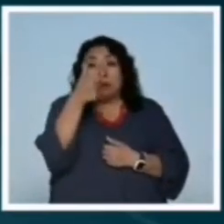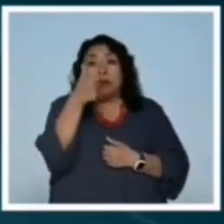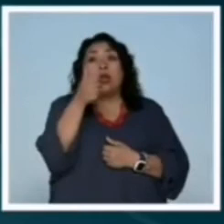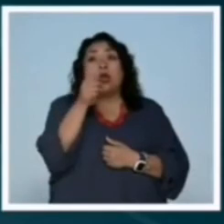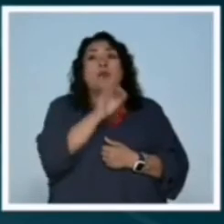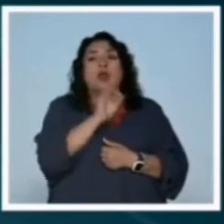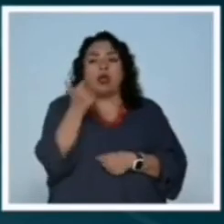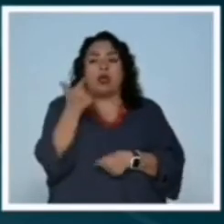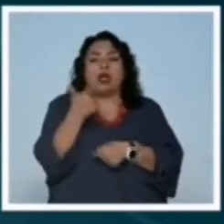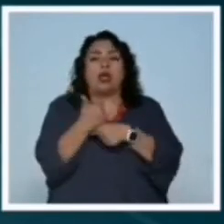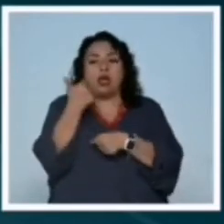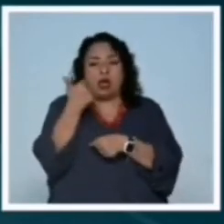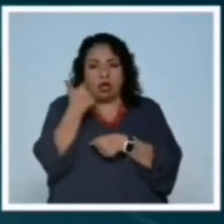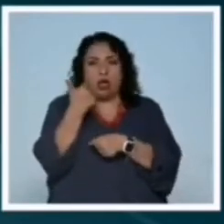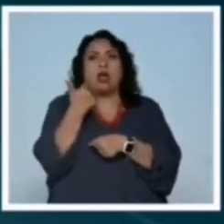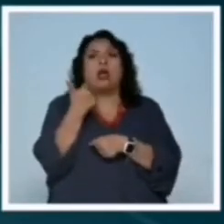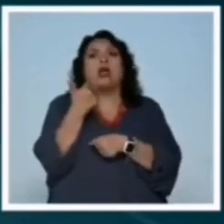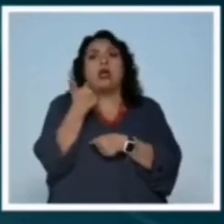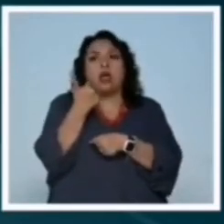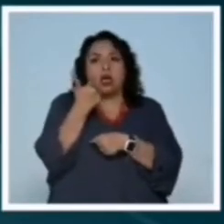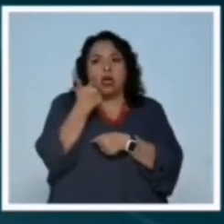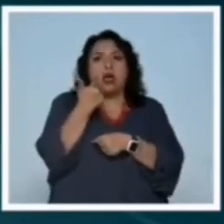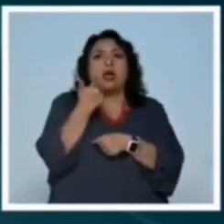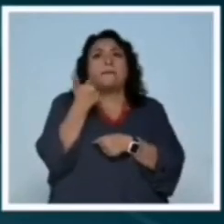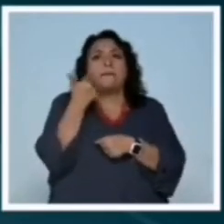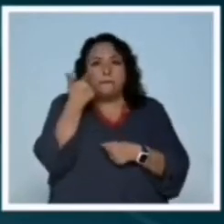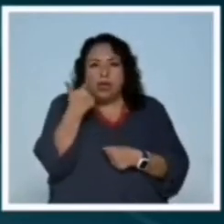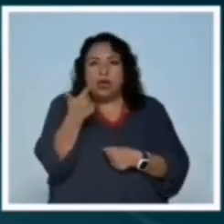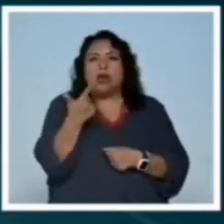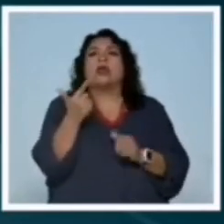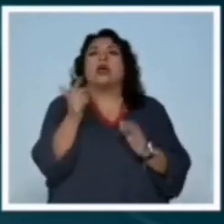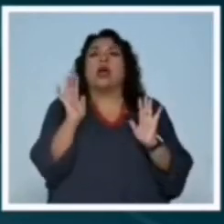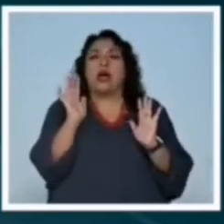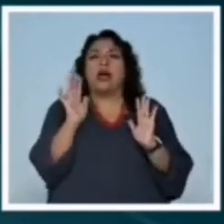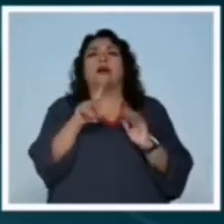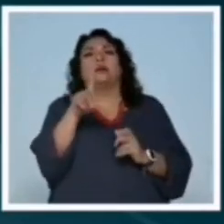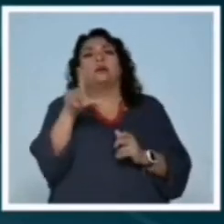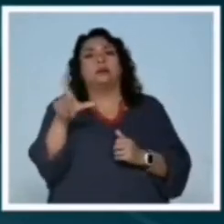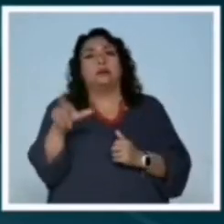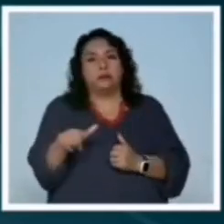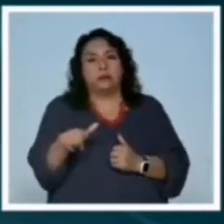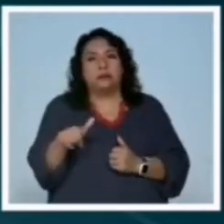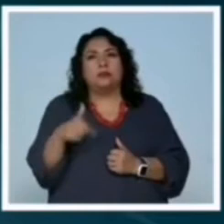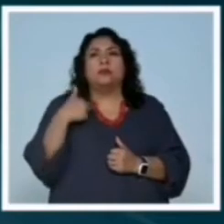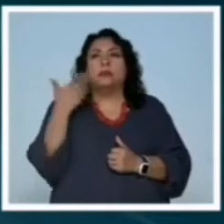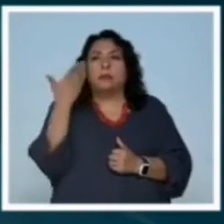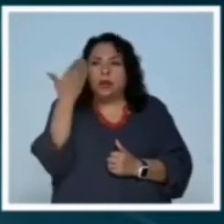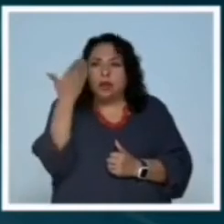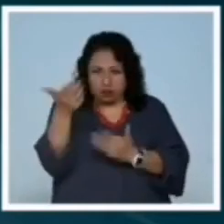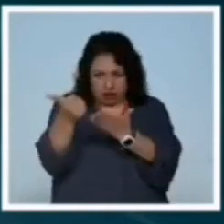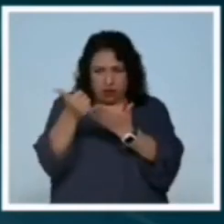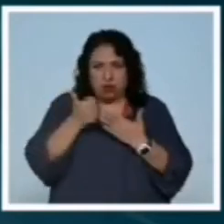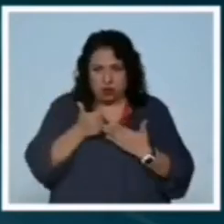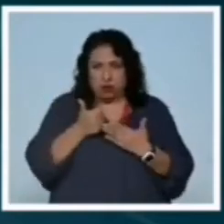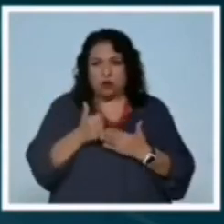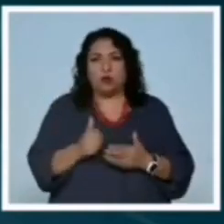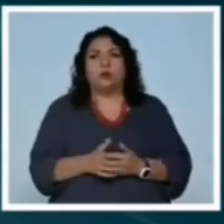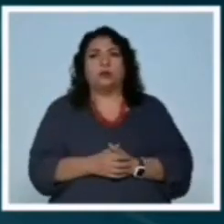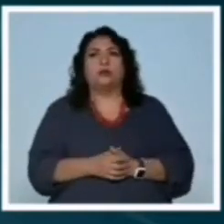poder identificarlo poder notarlo y entonces pedir ese apoyo